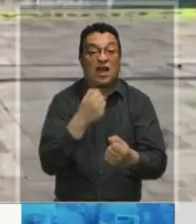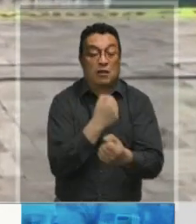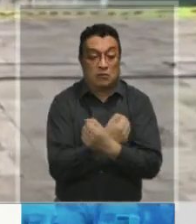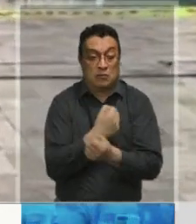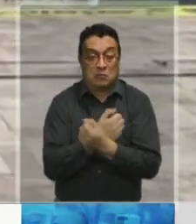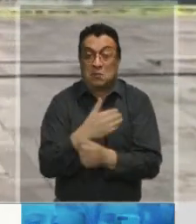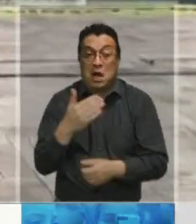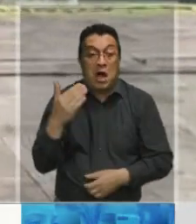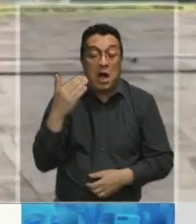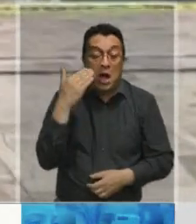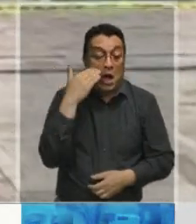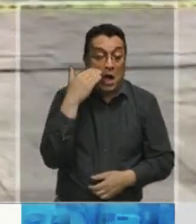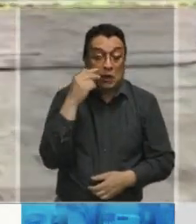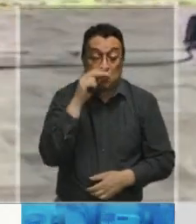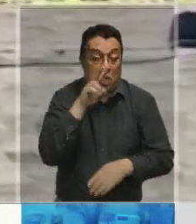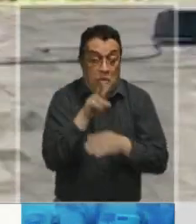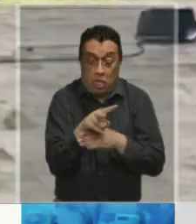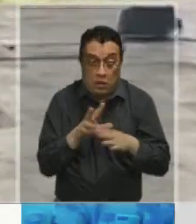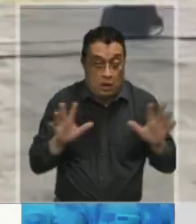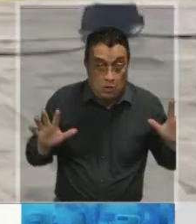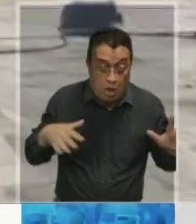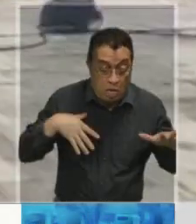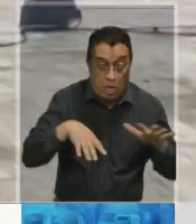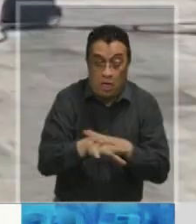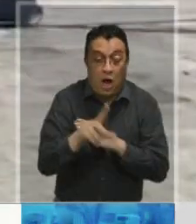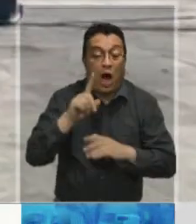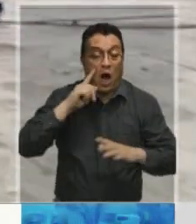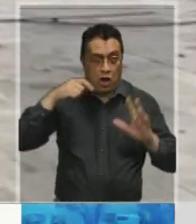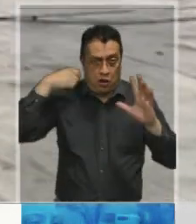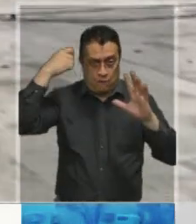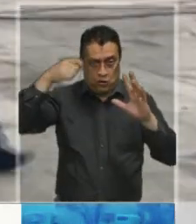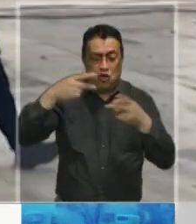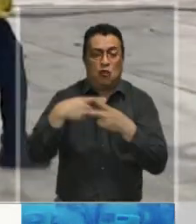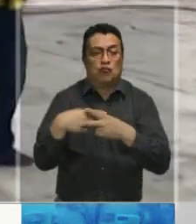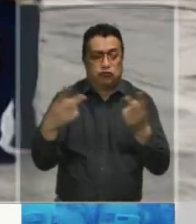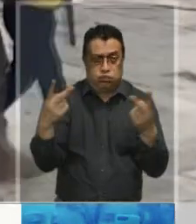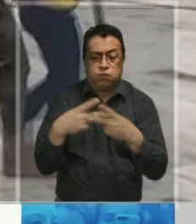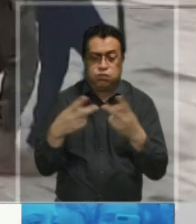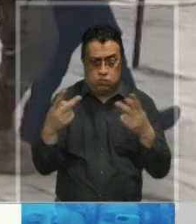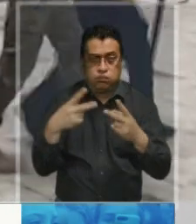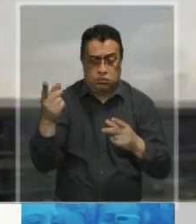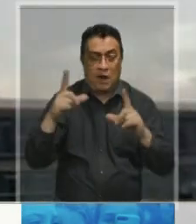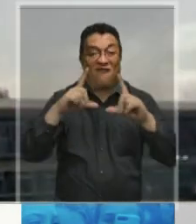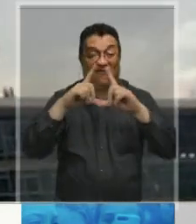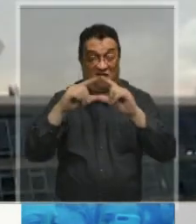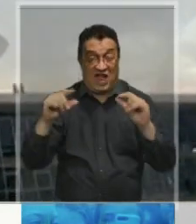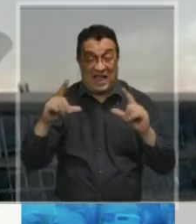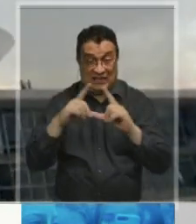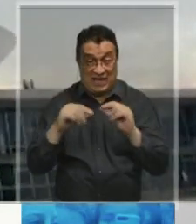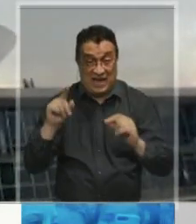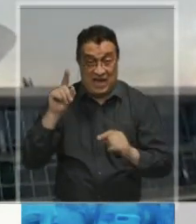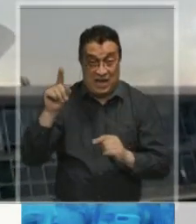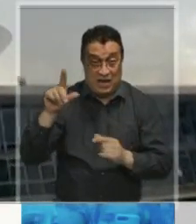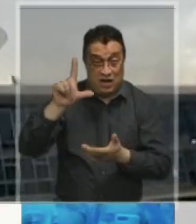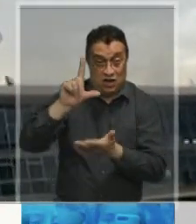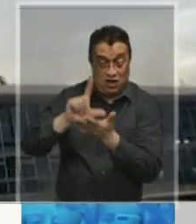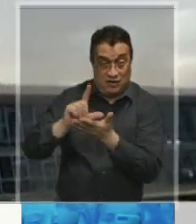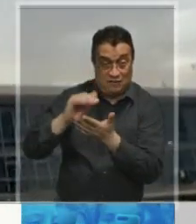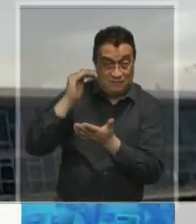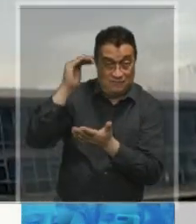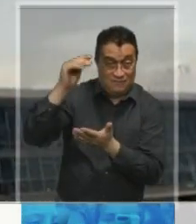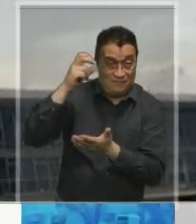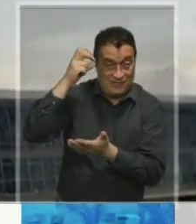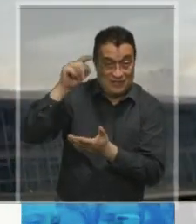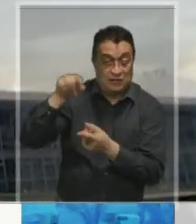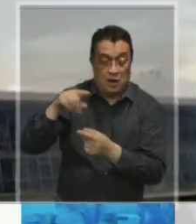casi testigo de lo que pasaba. Hay videos que muestran, también se han estado mostrando hoy día en Brasilia, cómo están disfrutando, comillas, de